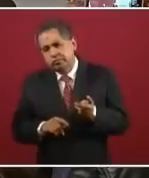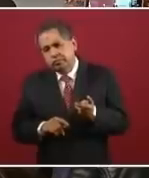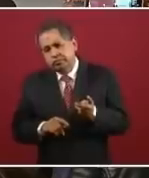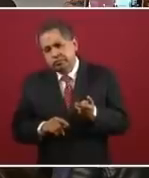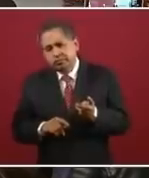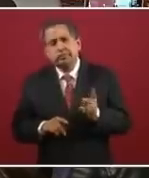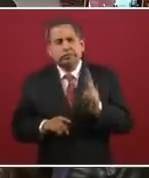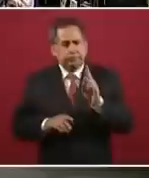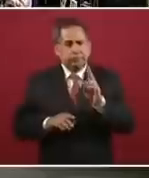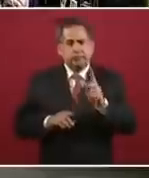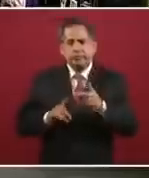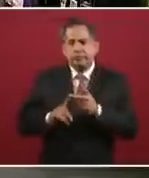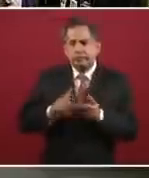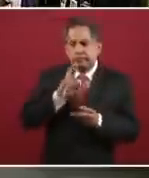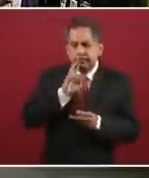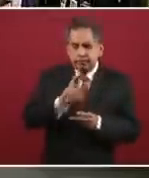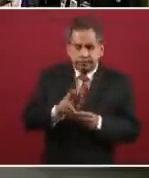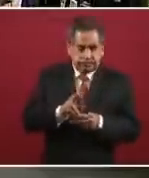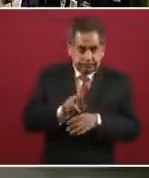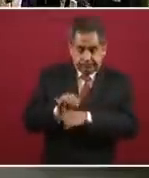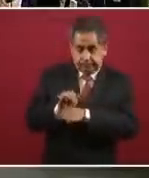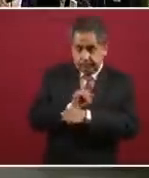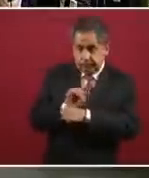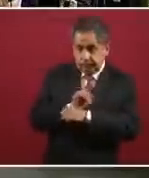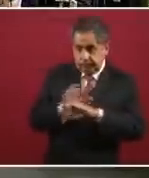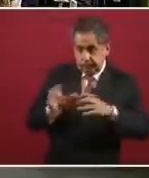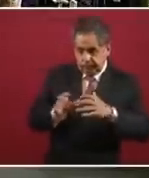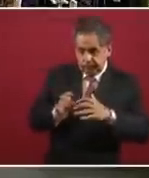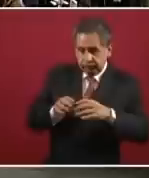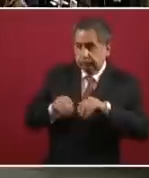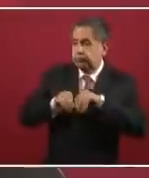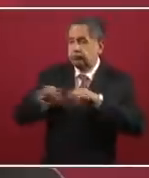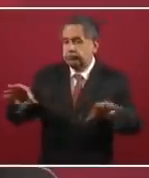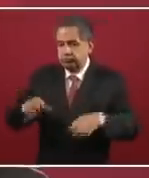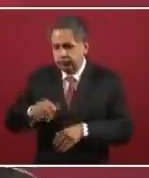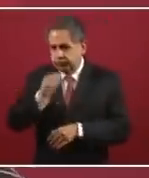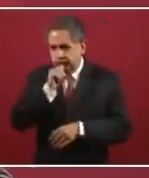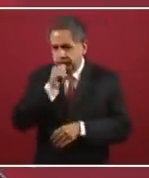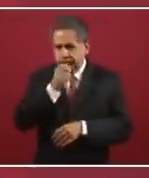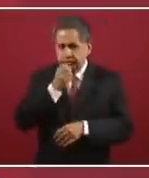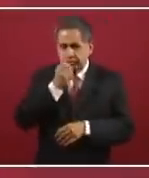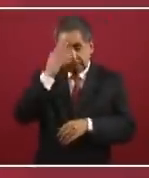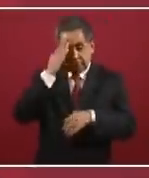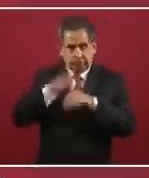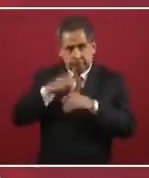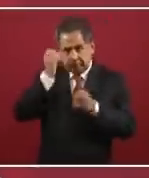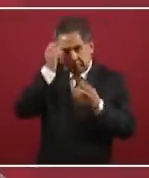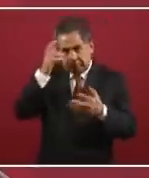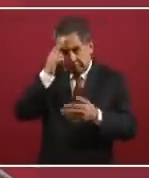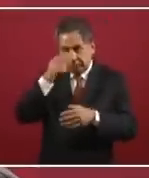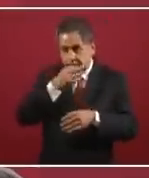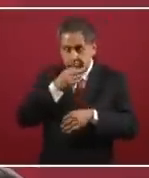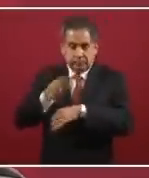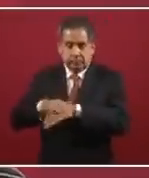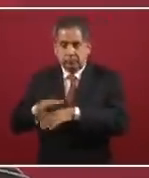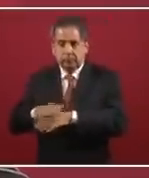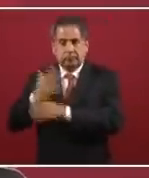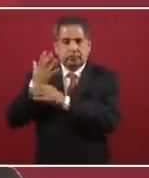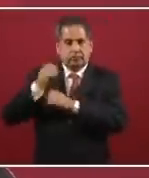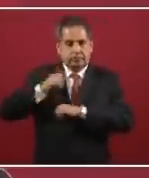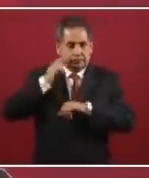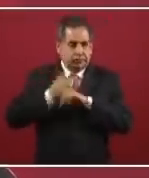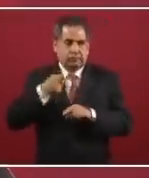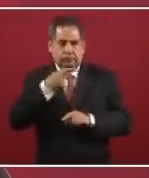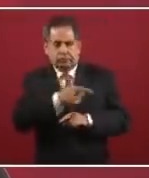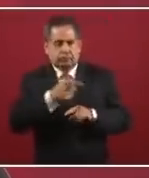Hay un reporte de la Unidad de Inteligencia Financiera, pero no me atrevería yo a dárselo así de memoria, porque además no lo ha informado su titular.